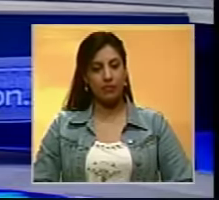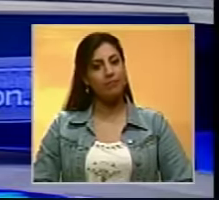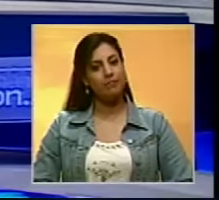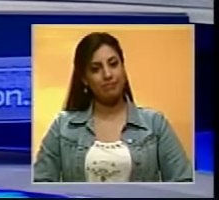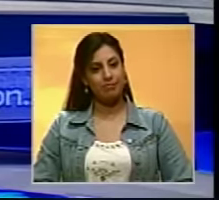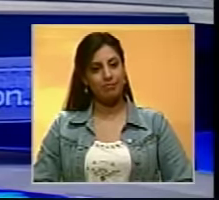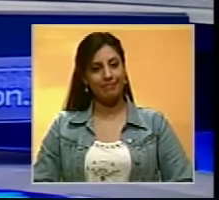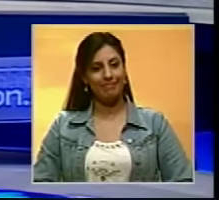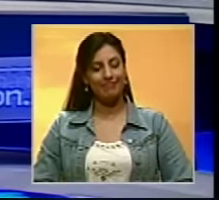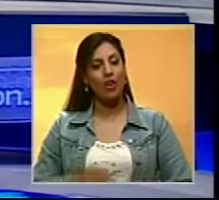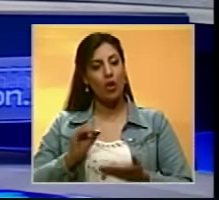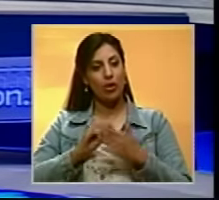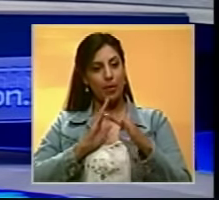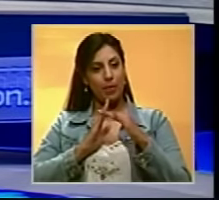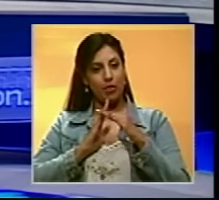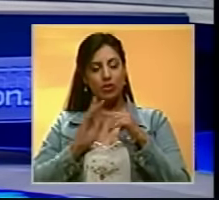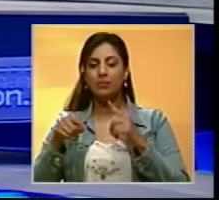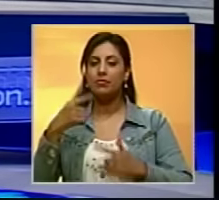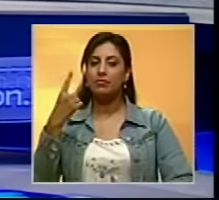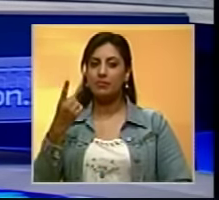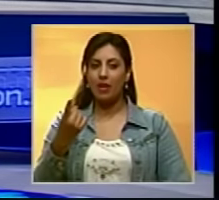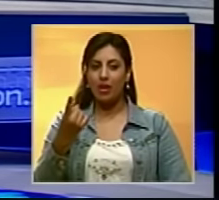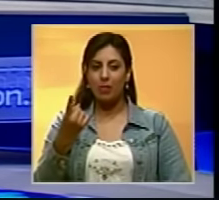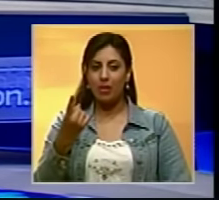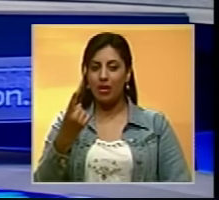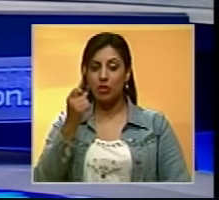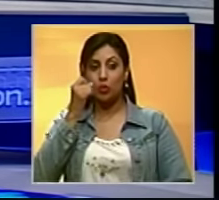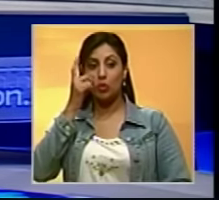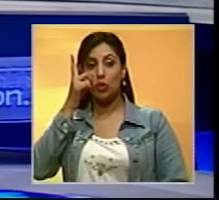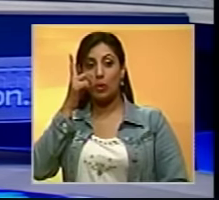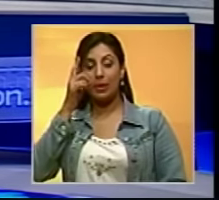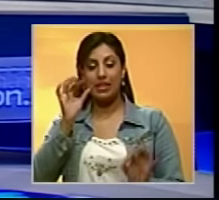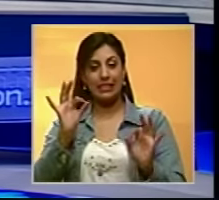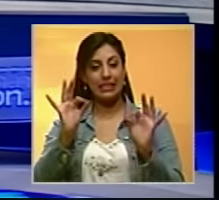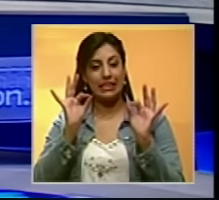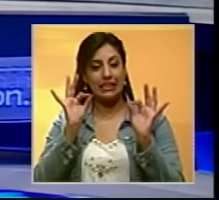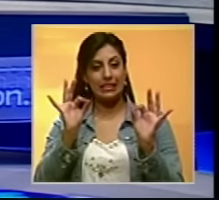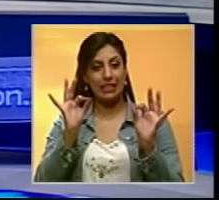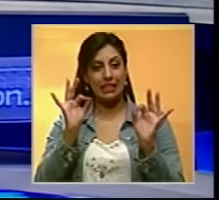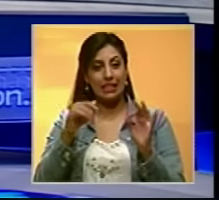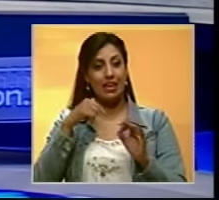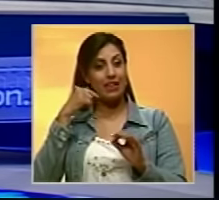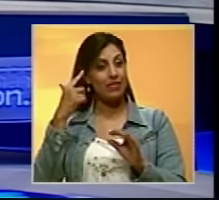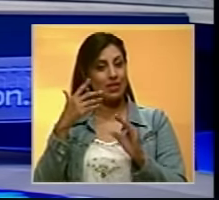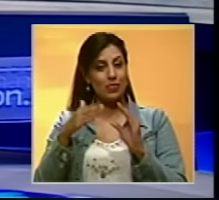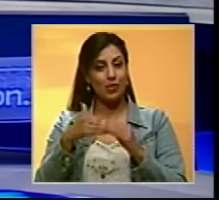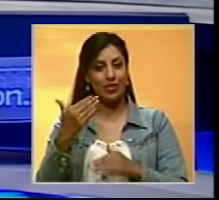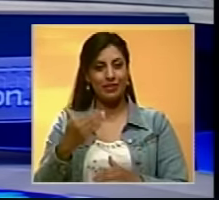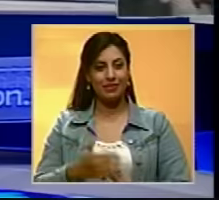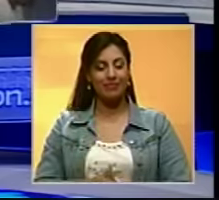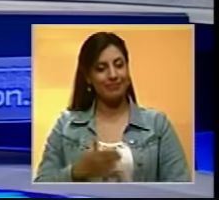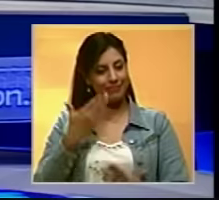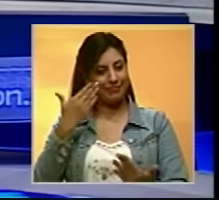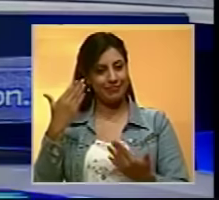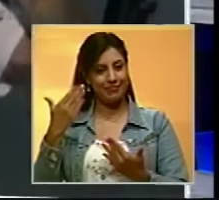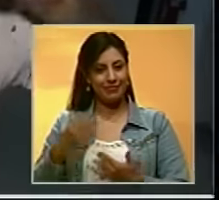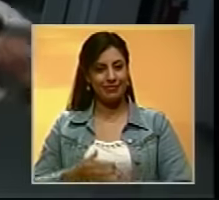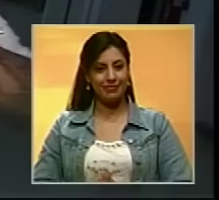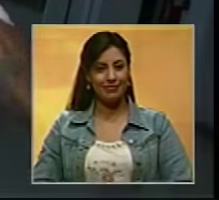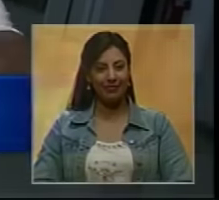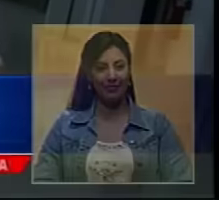benevision vamos a la pausa al regreso una sorpresa especial estrenos y estrellas ya venimos